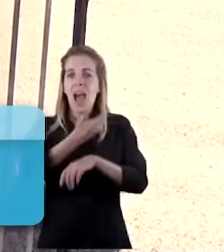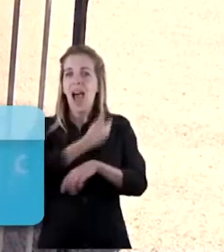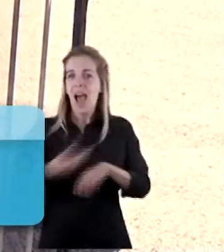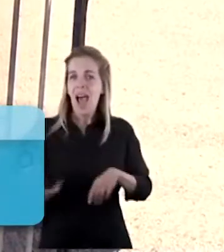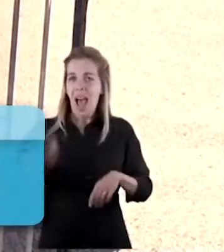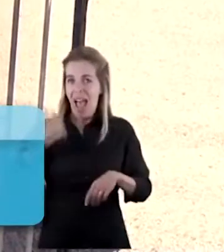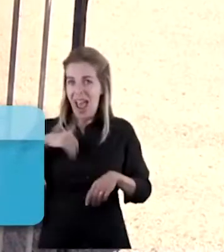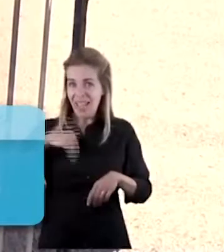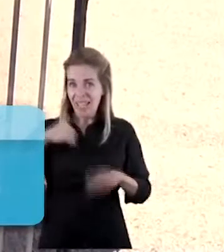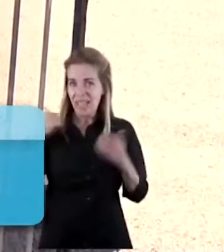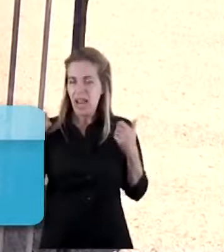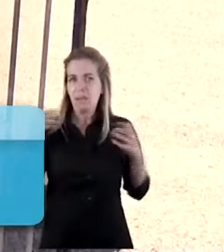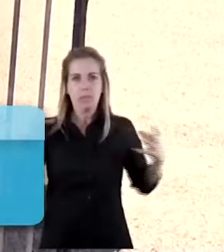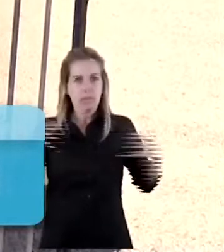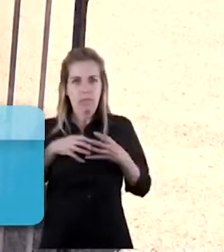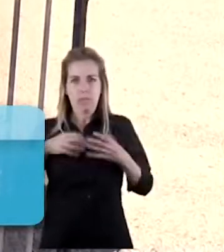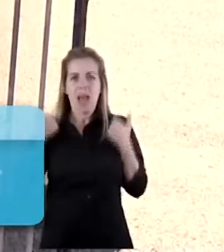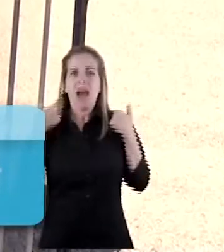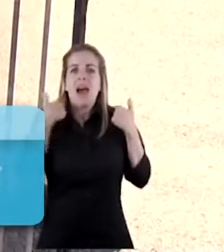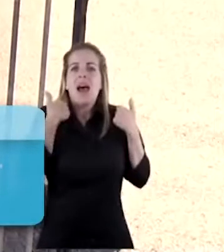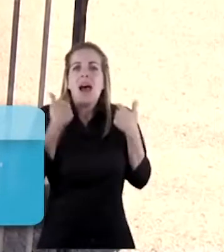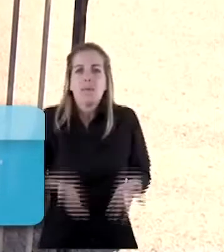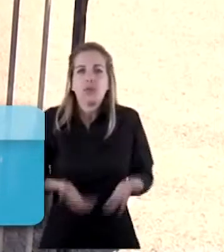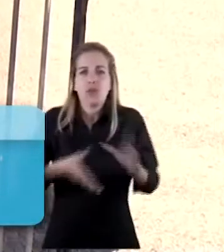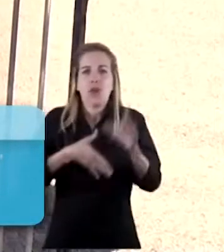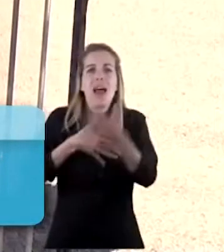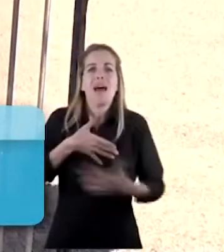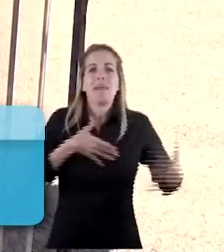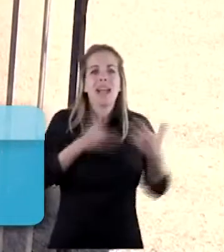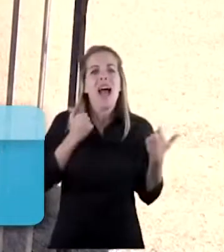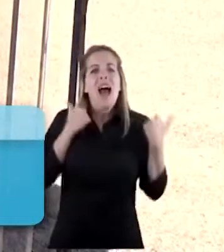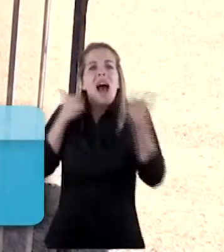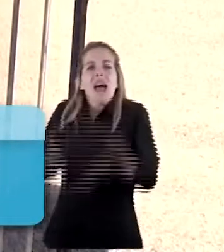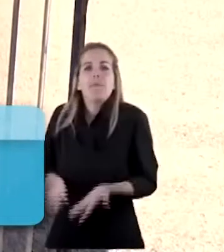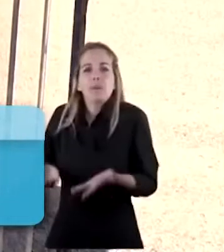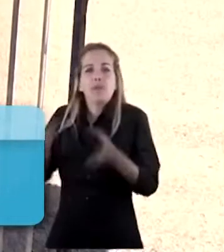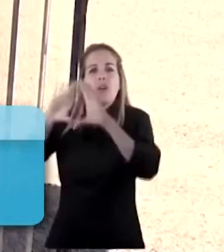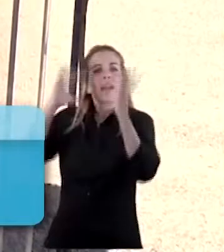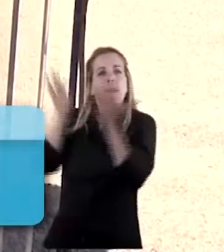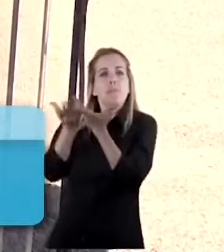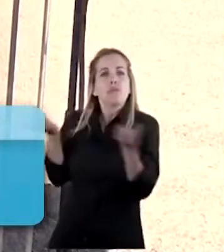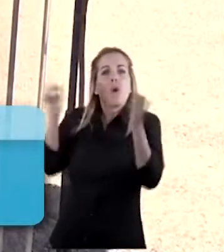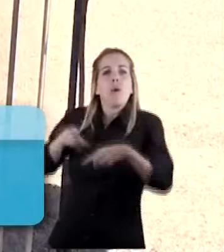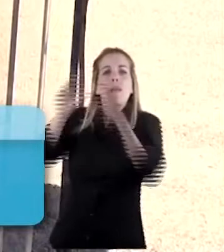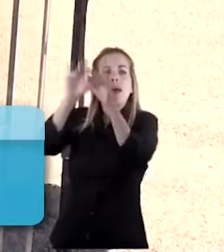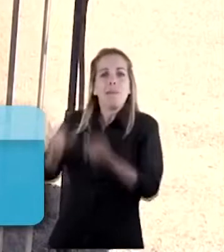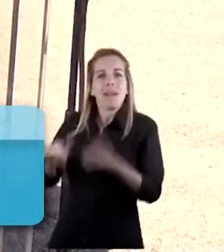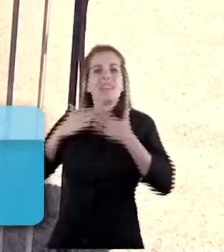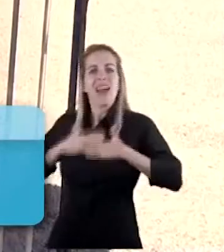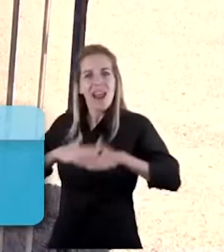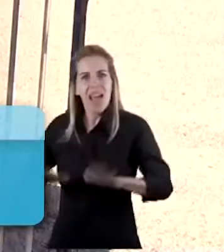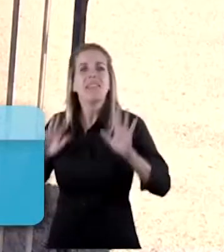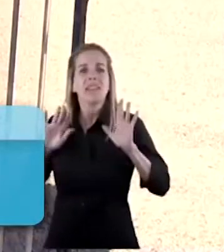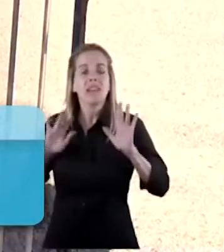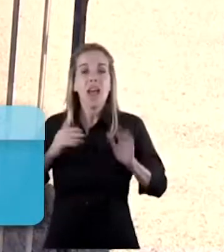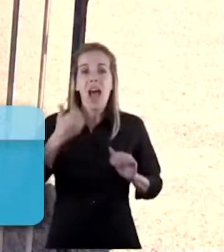podemos ayudar desde la América Latina a que el mundo recupere la paz. Francia y Argentina tienen